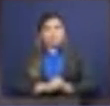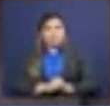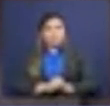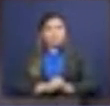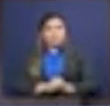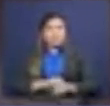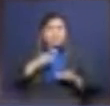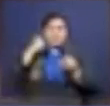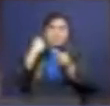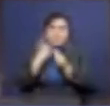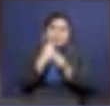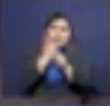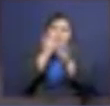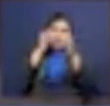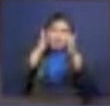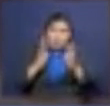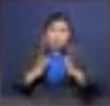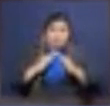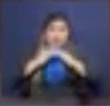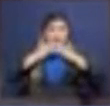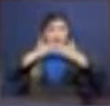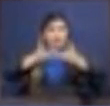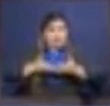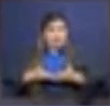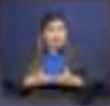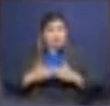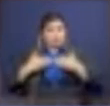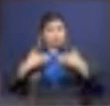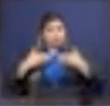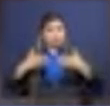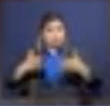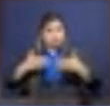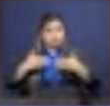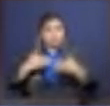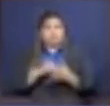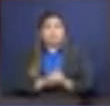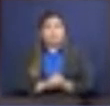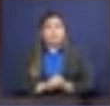a los trabajadores del canal y los puertos,